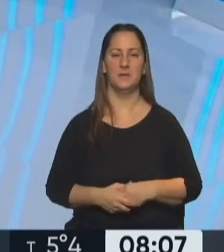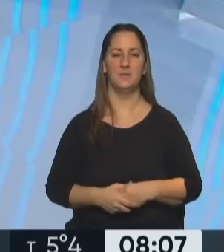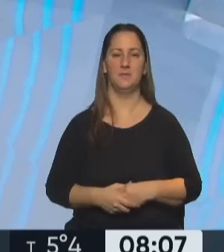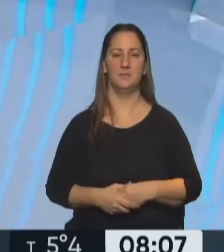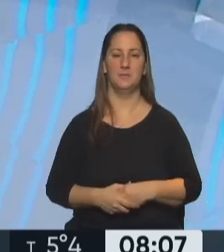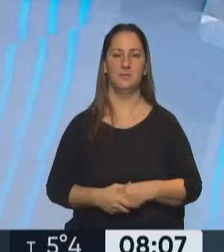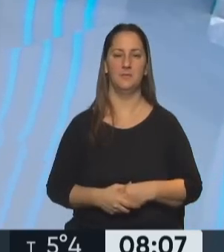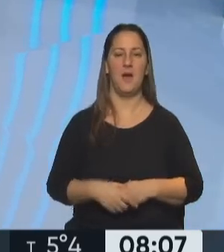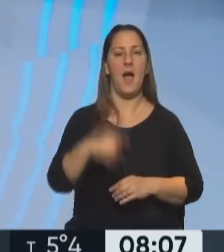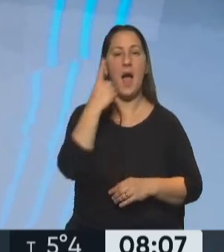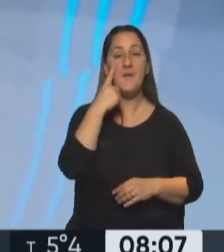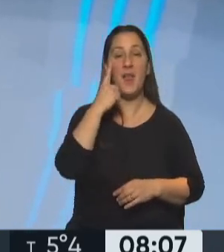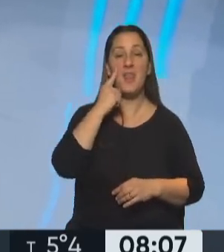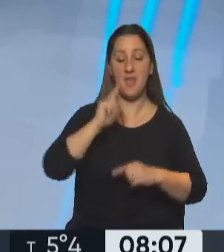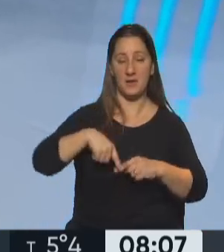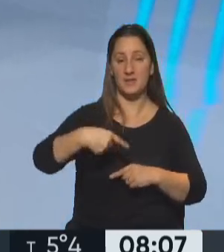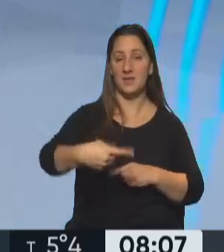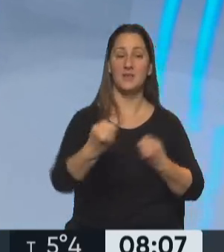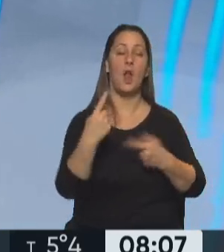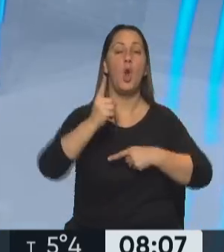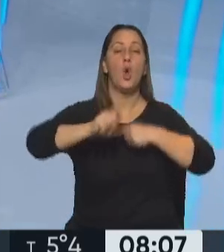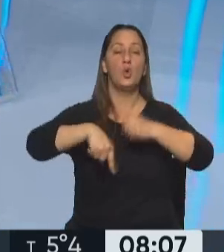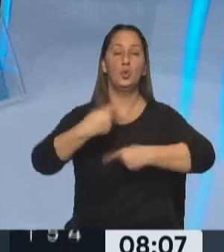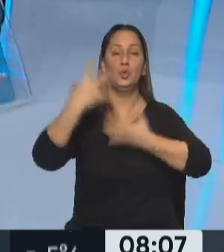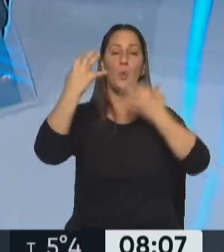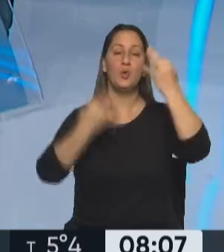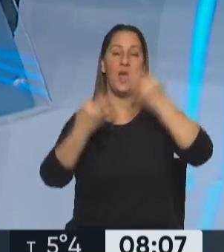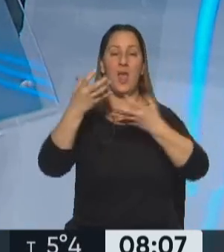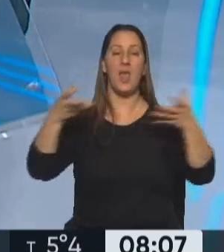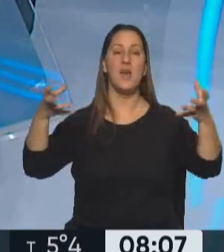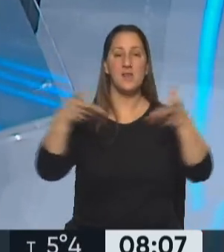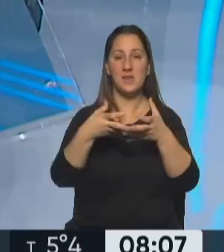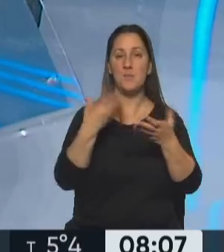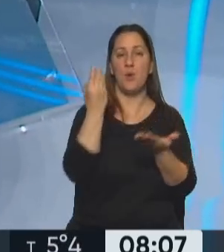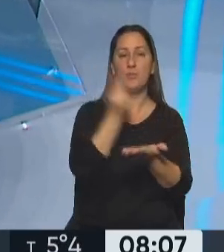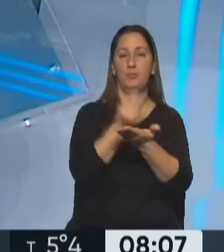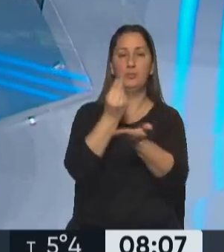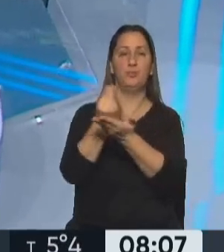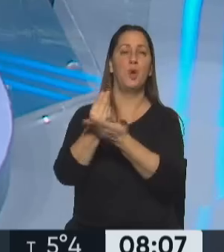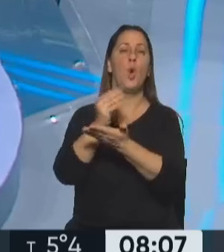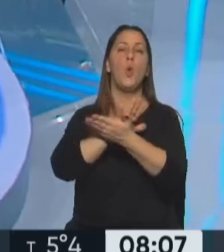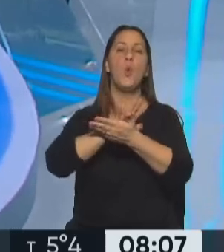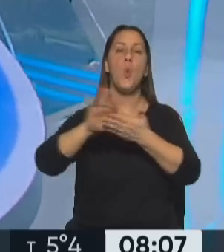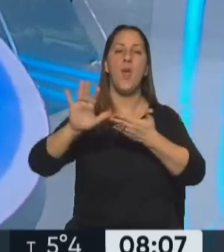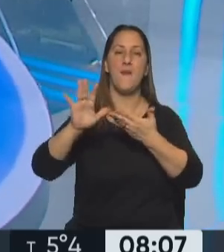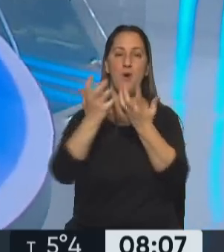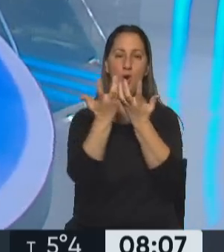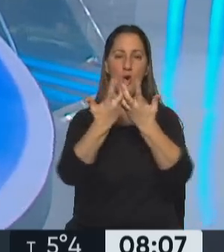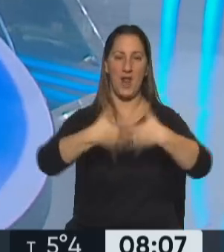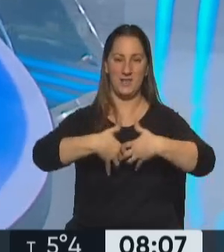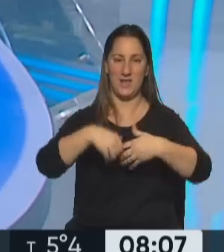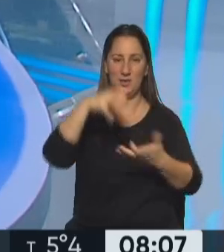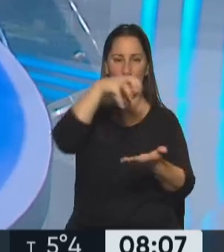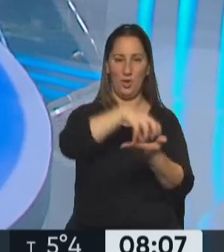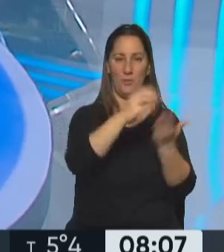para ver lo que pasa en los próximos días y seguimos analizando, junto con todo el equipo, las designaciones y esta nueva estructura ministerial. Sí, Fernando, quedaban algunas